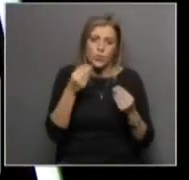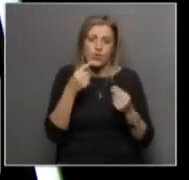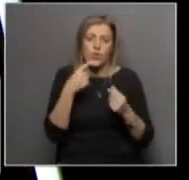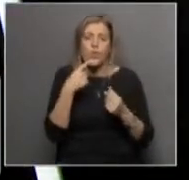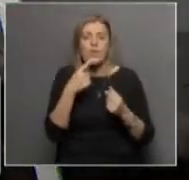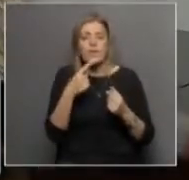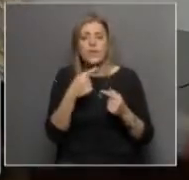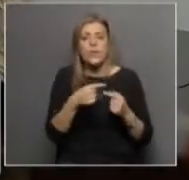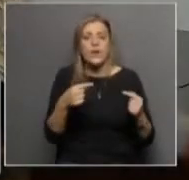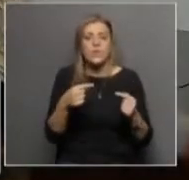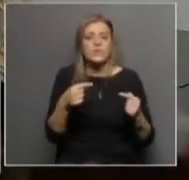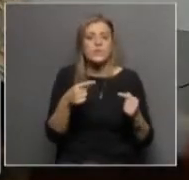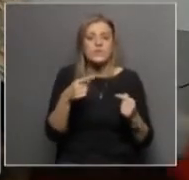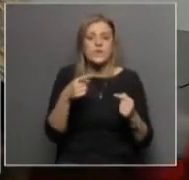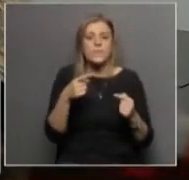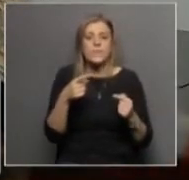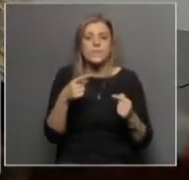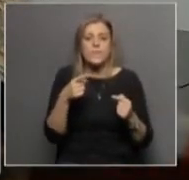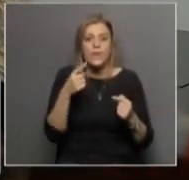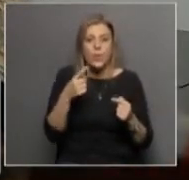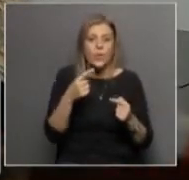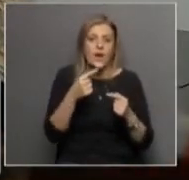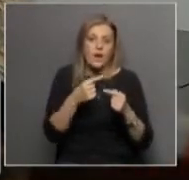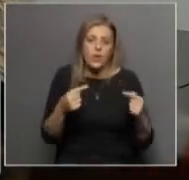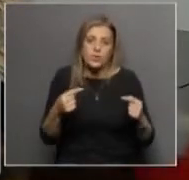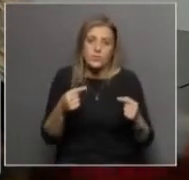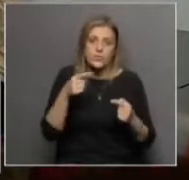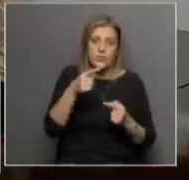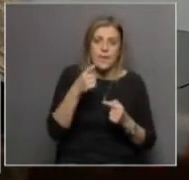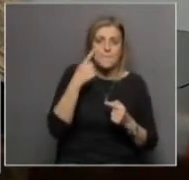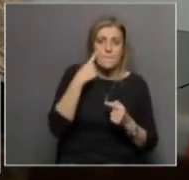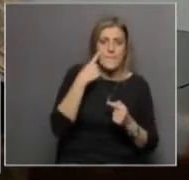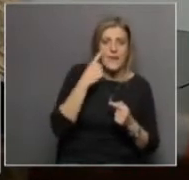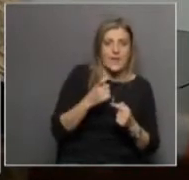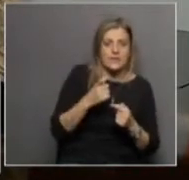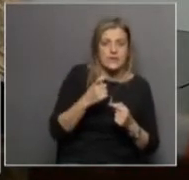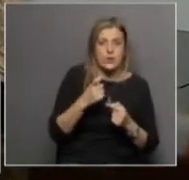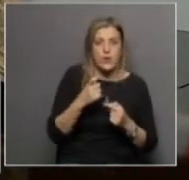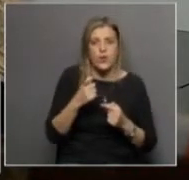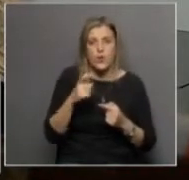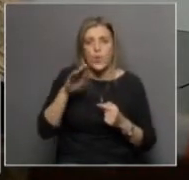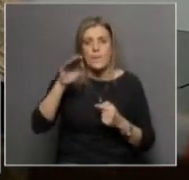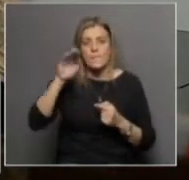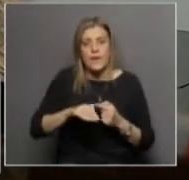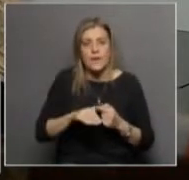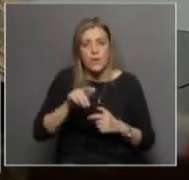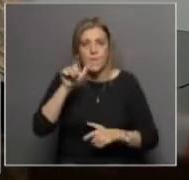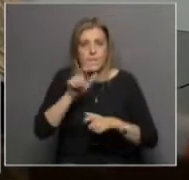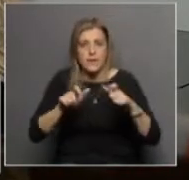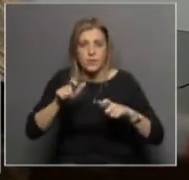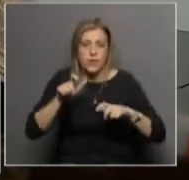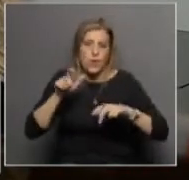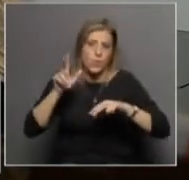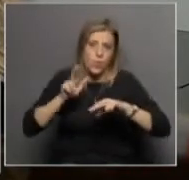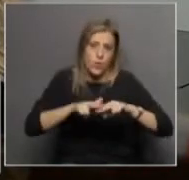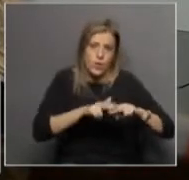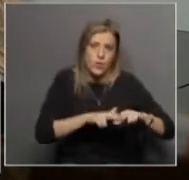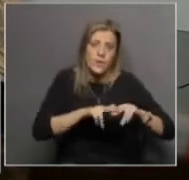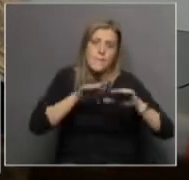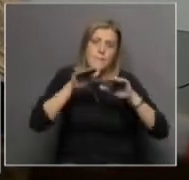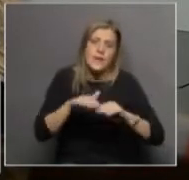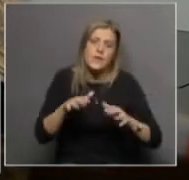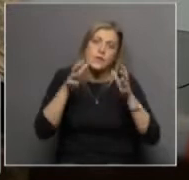y es justamente eso. Una cosa es esta prevención, la enorme baja de la mortalidad, la importantísima baja en cuanto a los